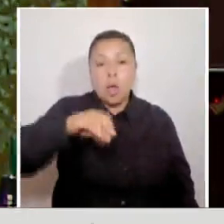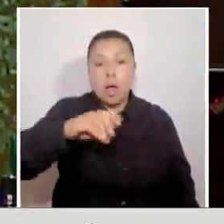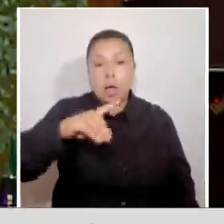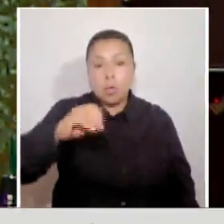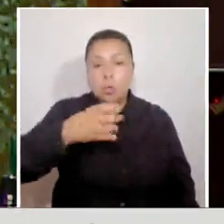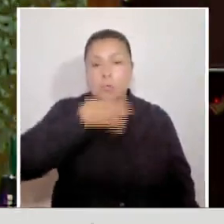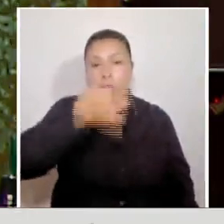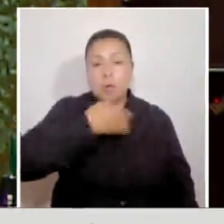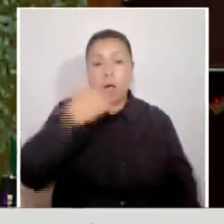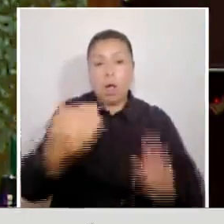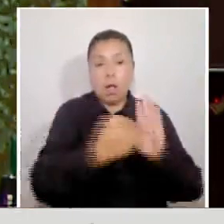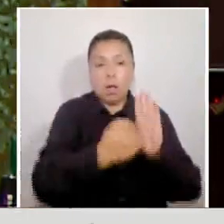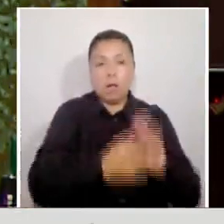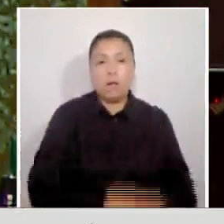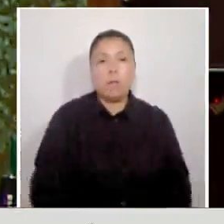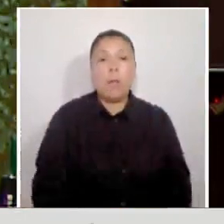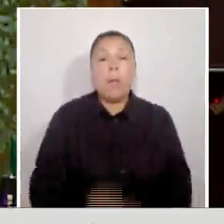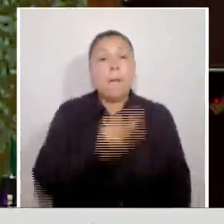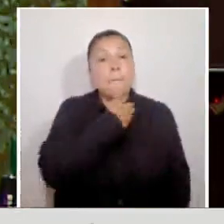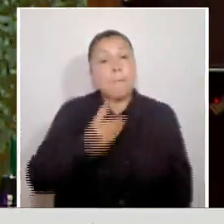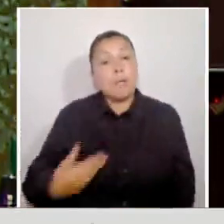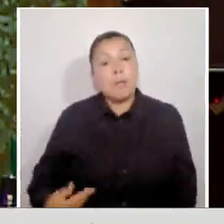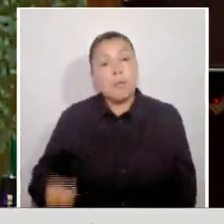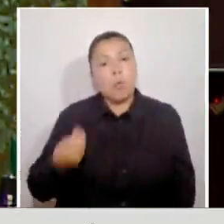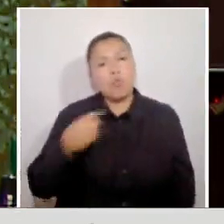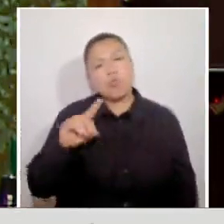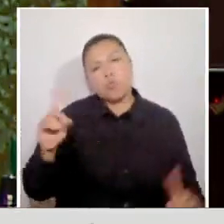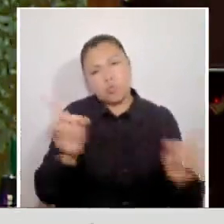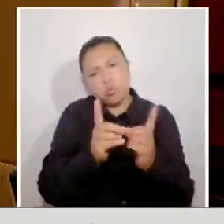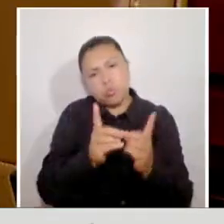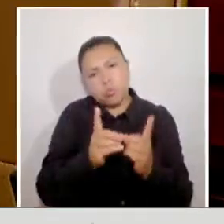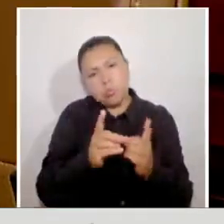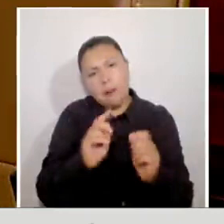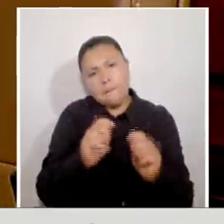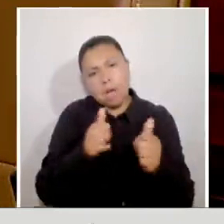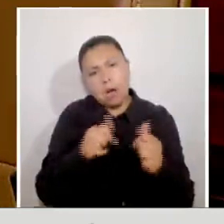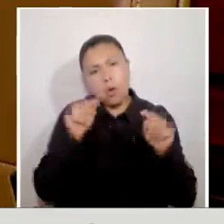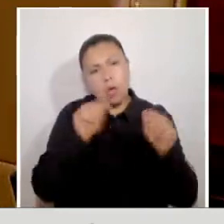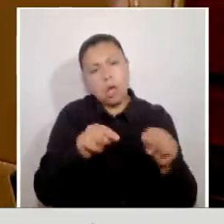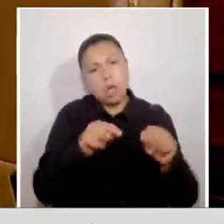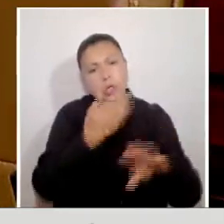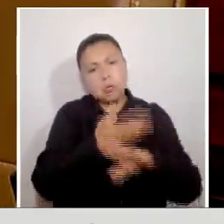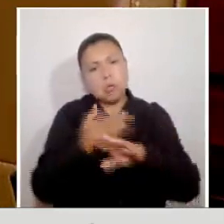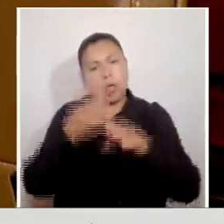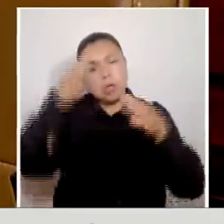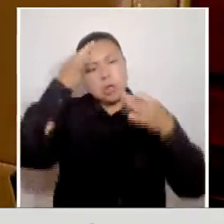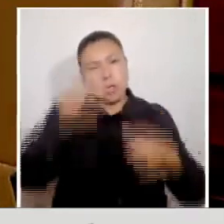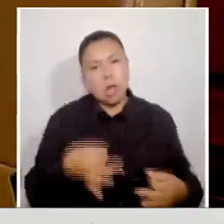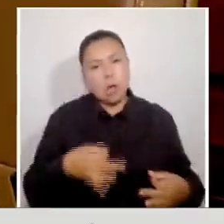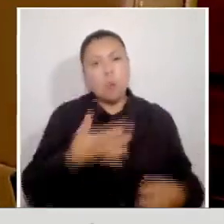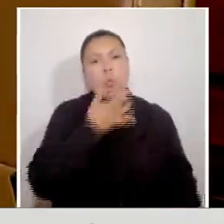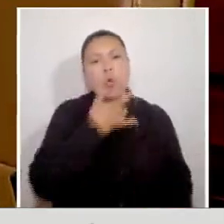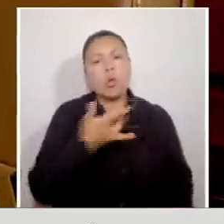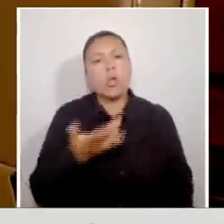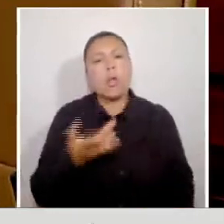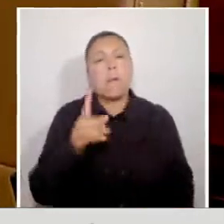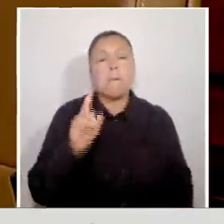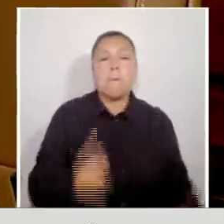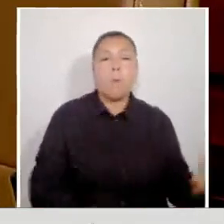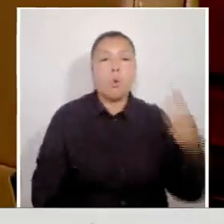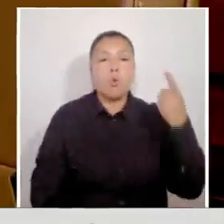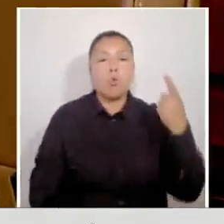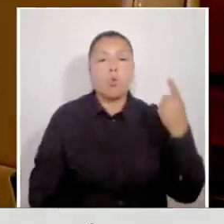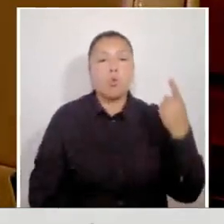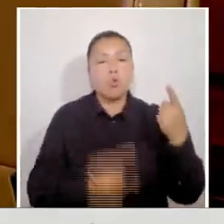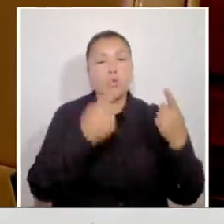favor presidente muy muy corto valoramos esta solicitud de resolución que por un lado reconoce